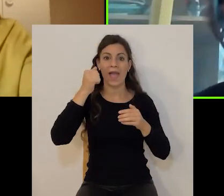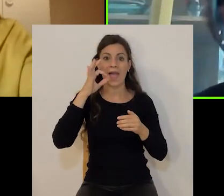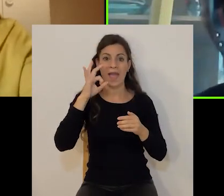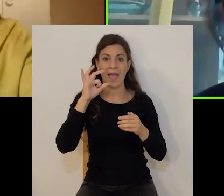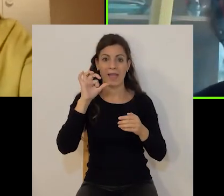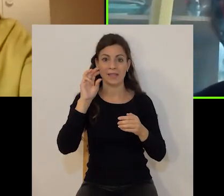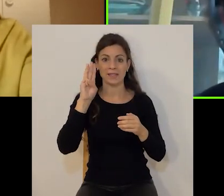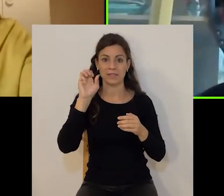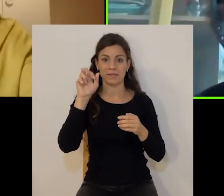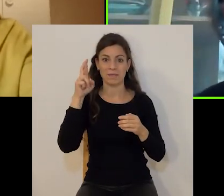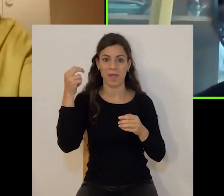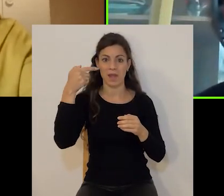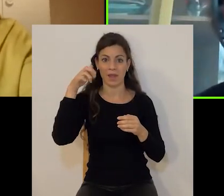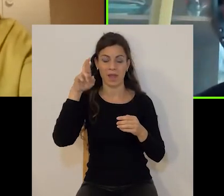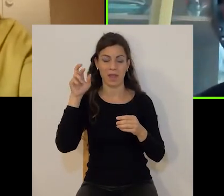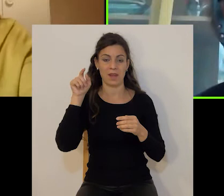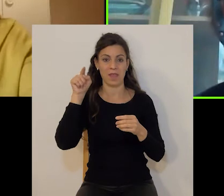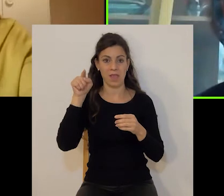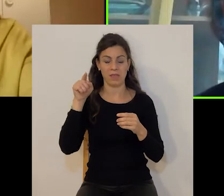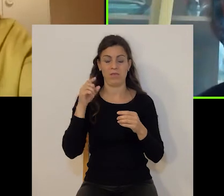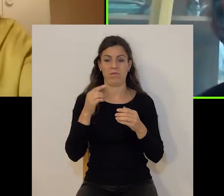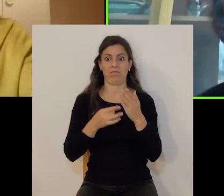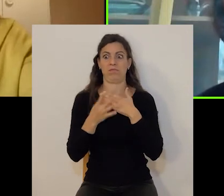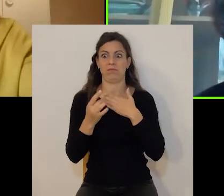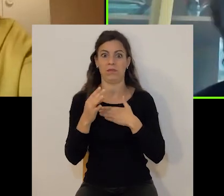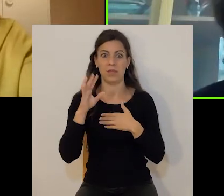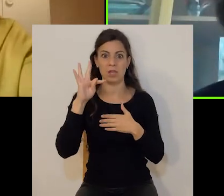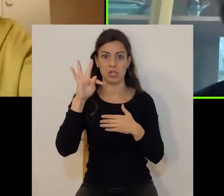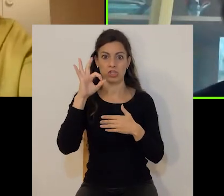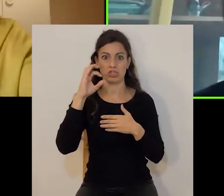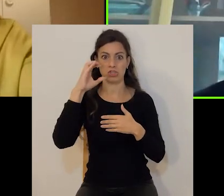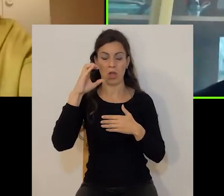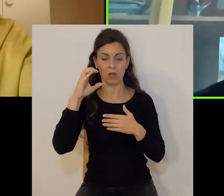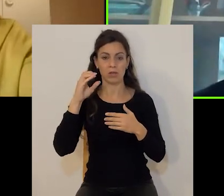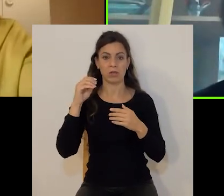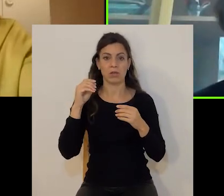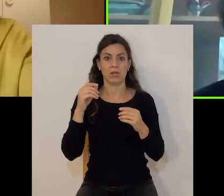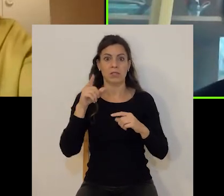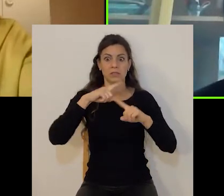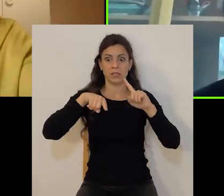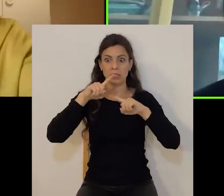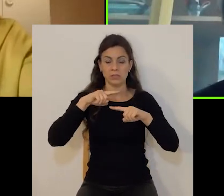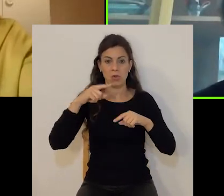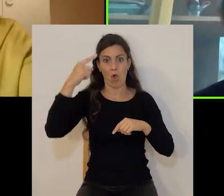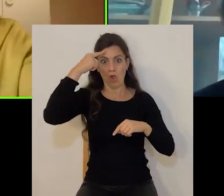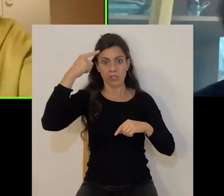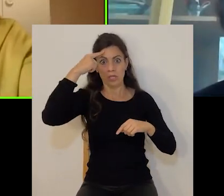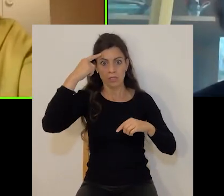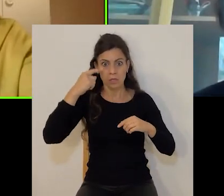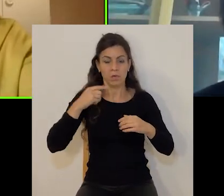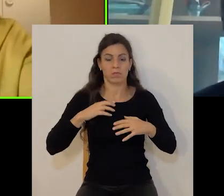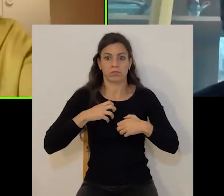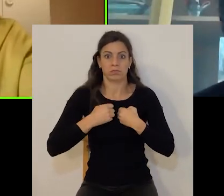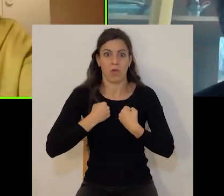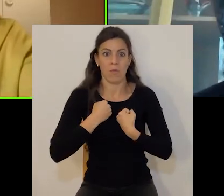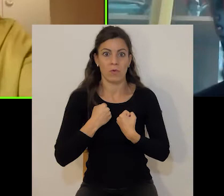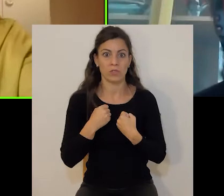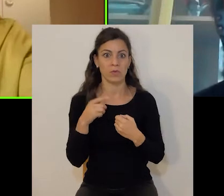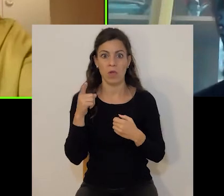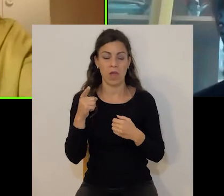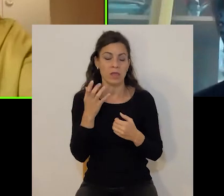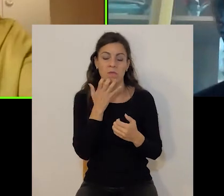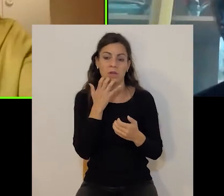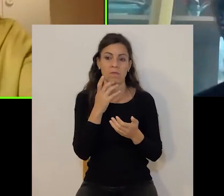han desarrollado un TOC, un trastorno obsesivo compulsivo, en el que no pueden avanzar, en el que no pueden